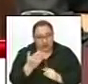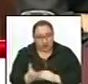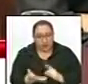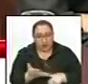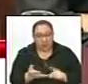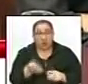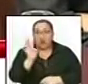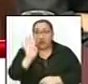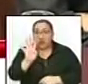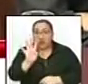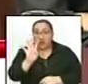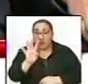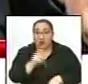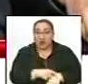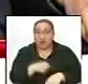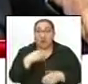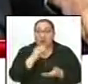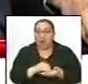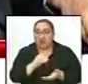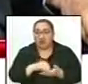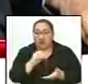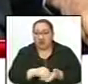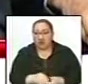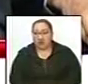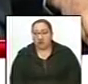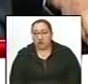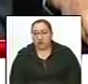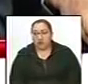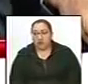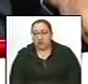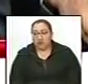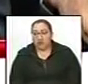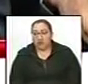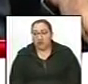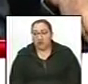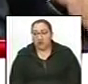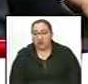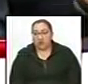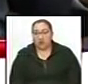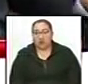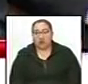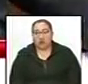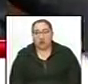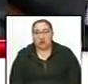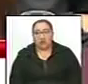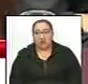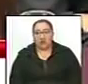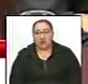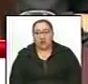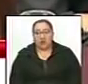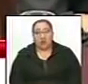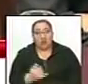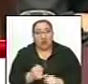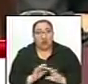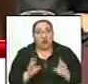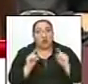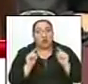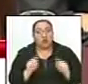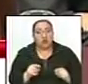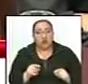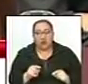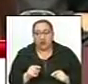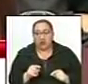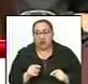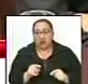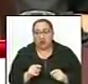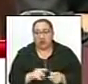hemos dado hasta 4 tiempos adicionales, hemos dado una interrupción, le hemos hecho una invocación para que pueda concluir y usted